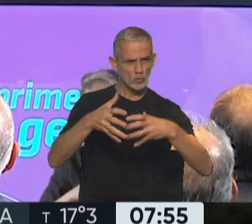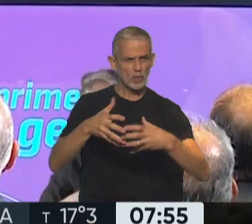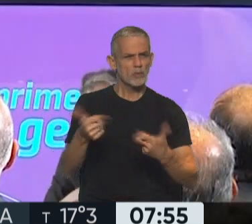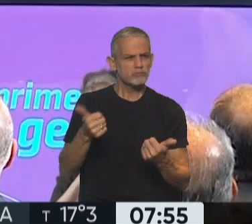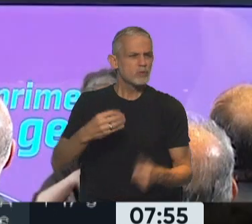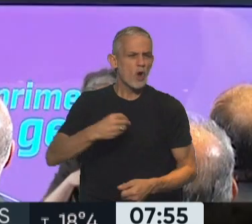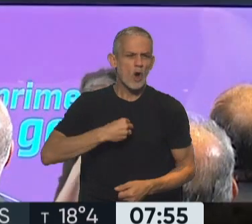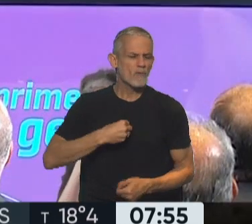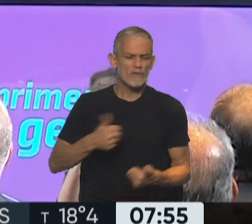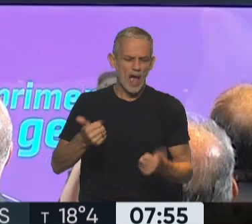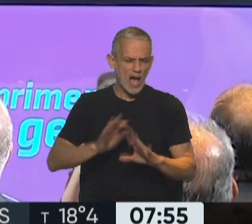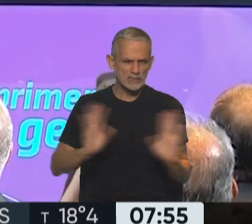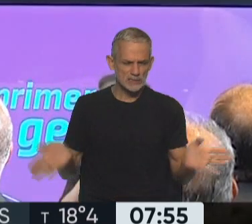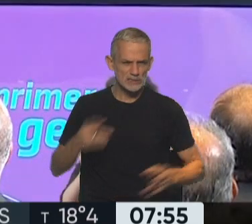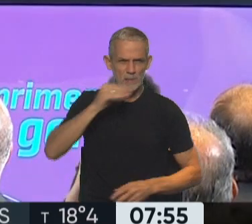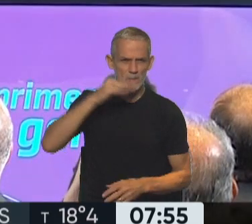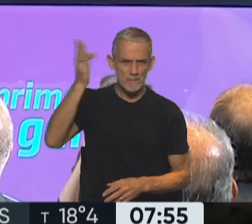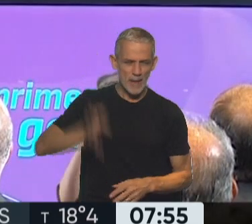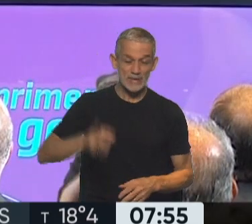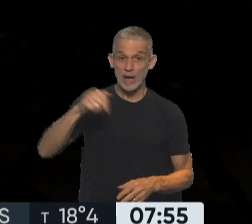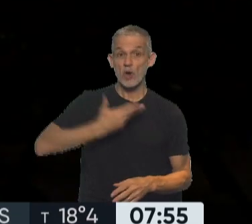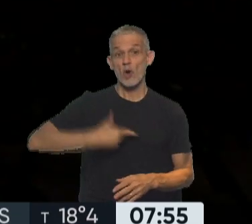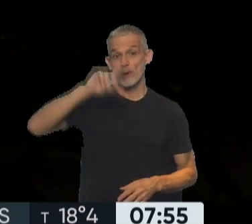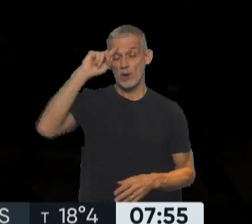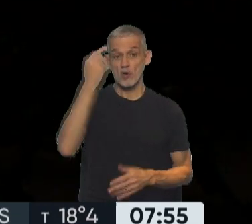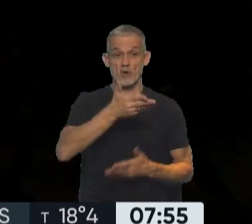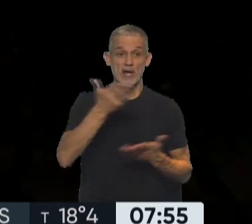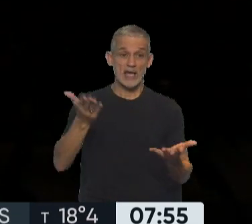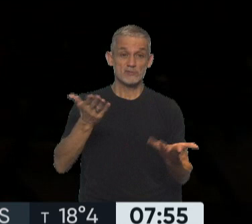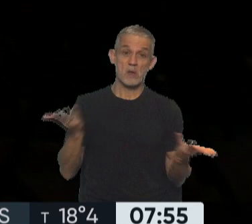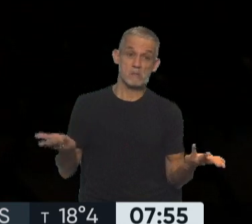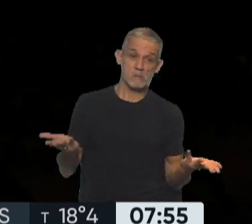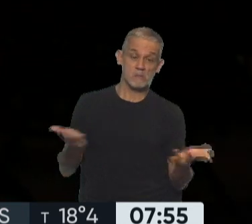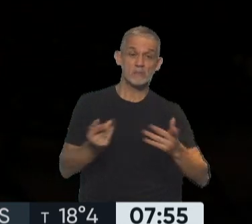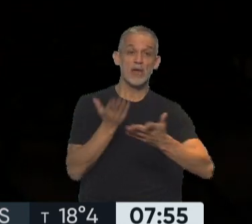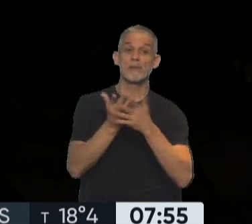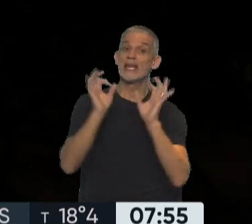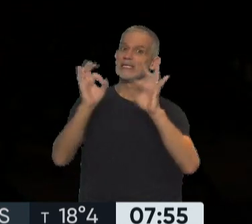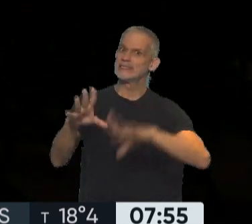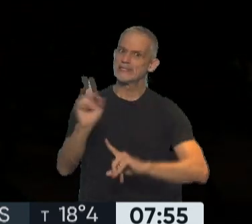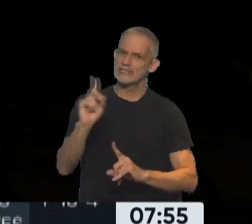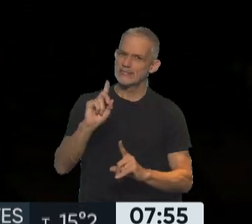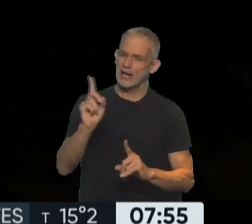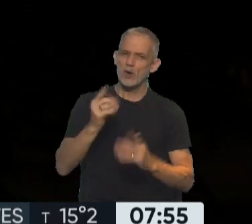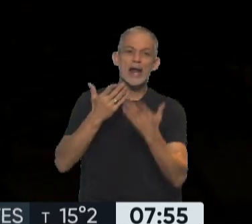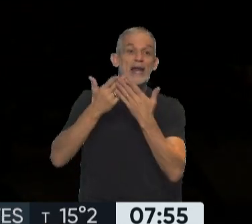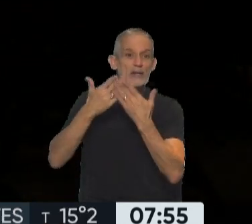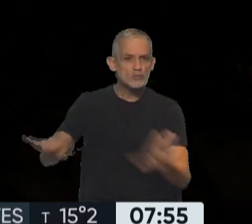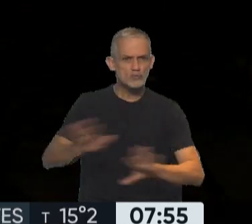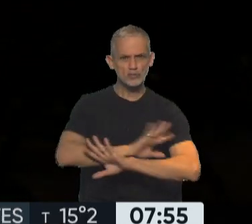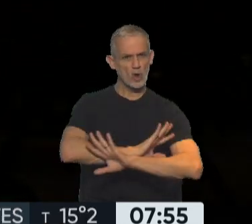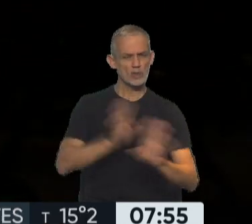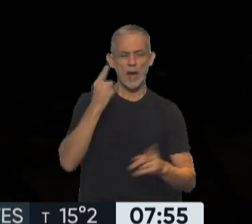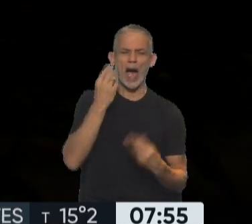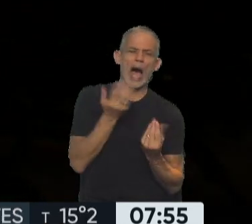toda la confianza. Hoy está en un gobierno nacional donde renunció, no pidió licencia para ver qué pasa, sino que